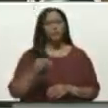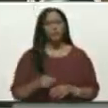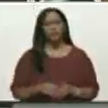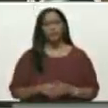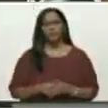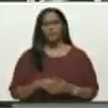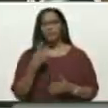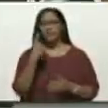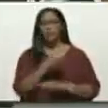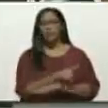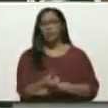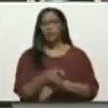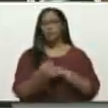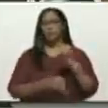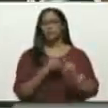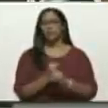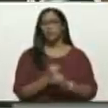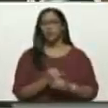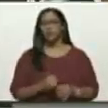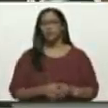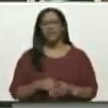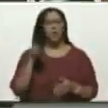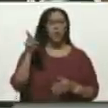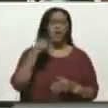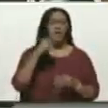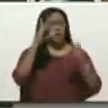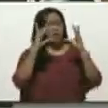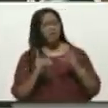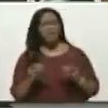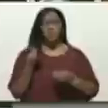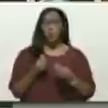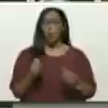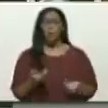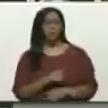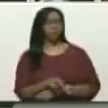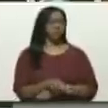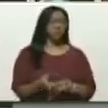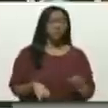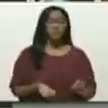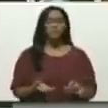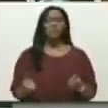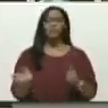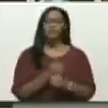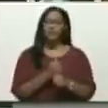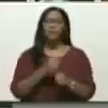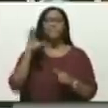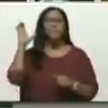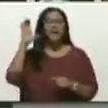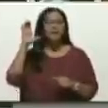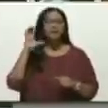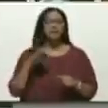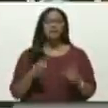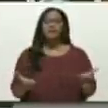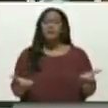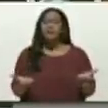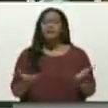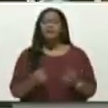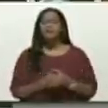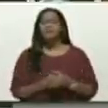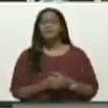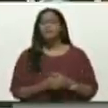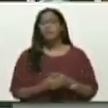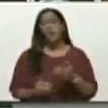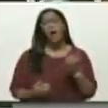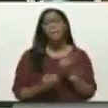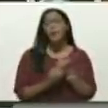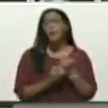ordenamiento internacional. Es lo que ellos decidan, y como consigue países que son sus cómplices,